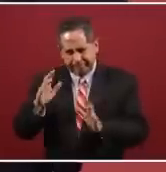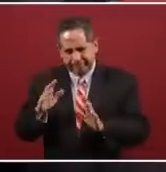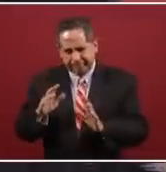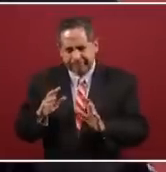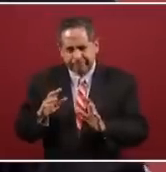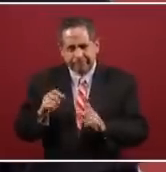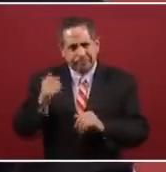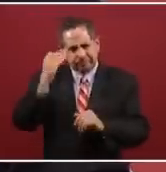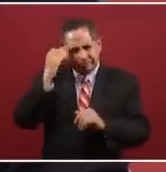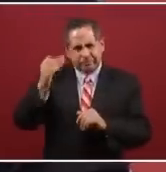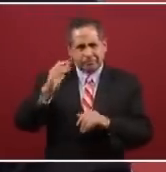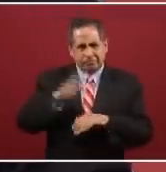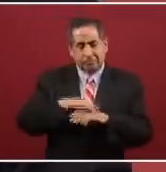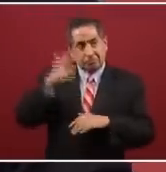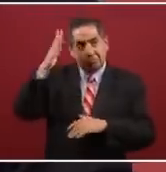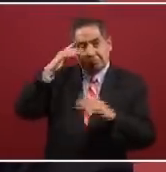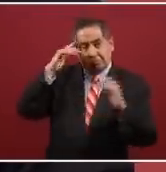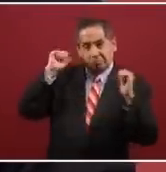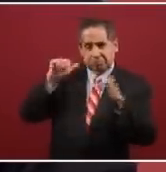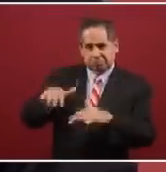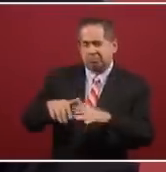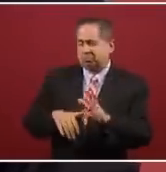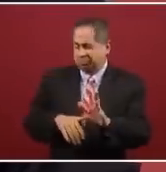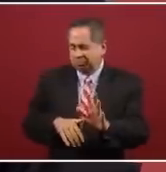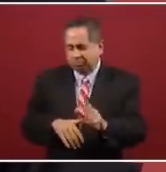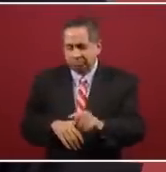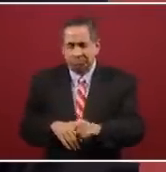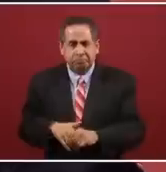es la temporada de más sol.